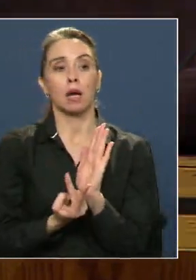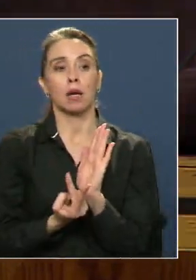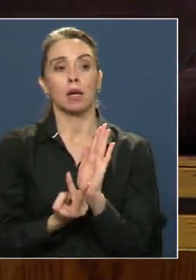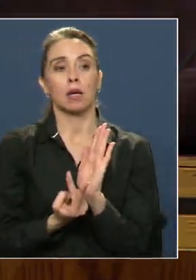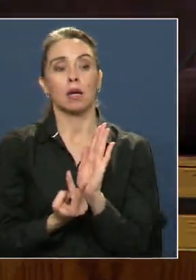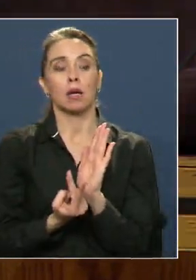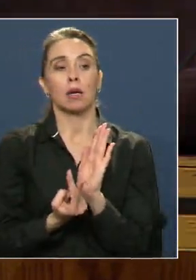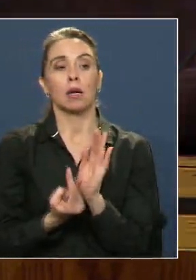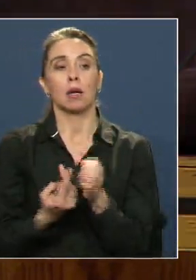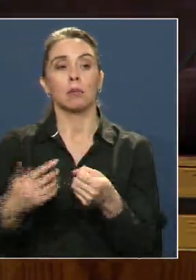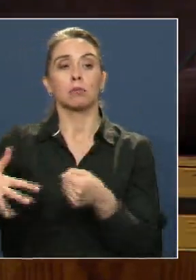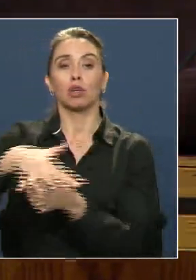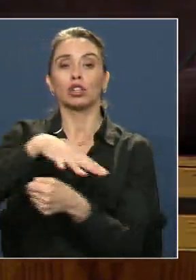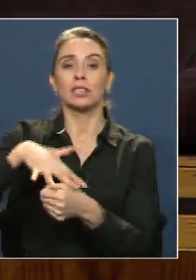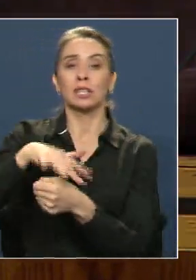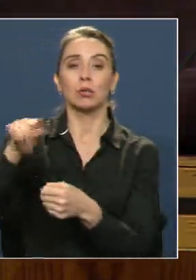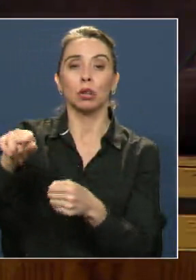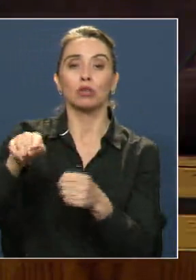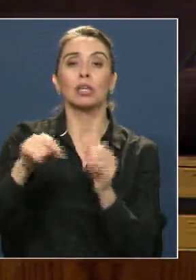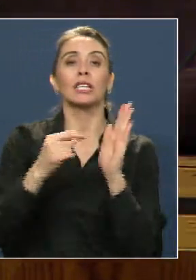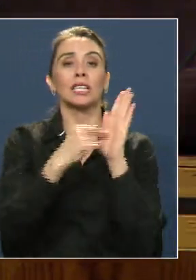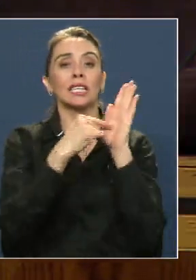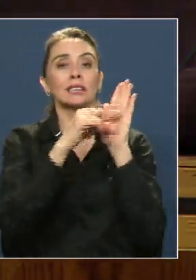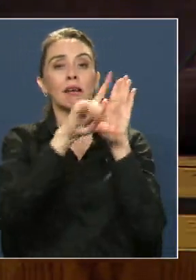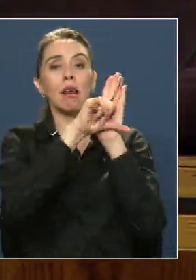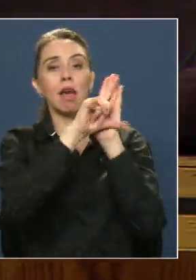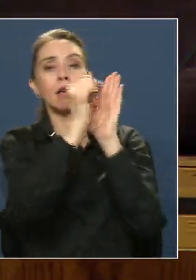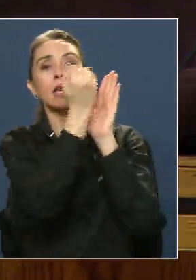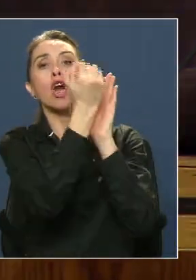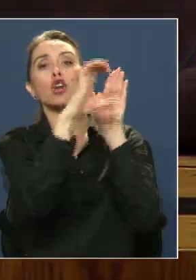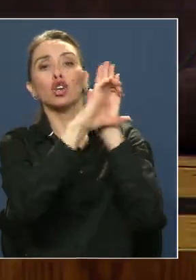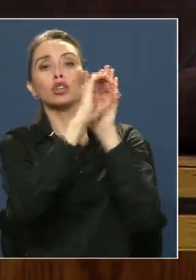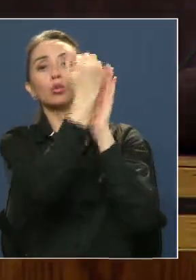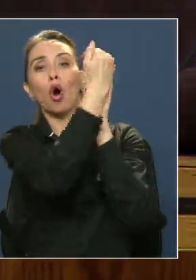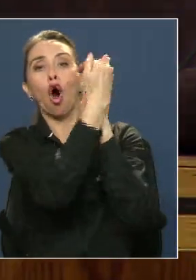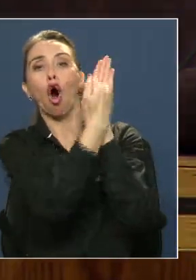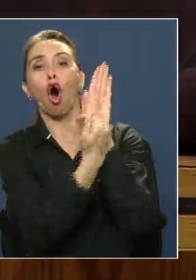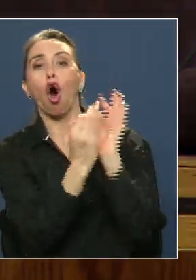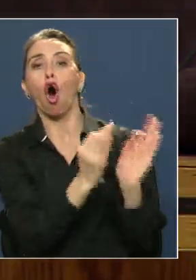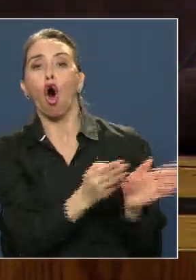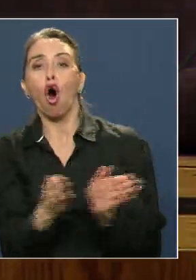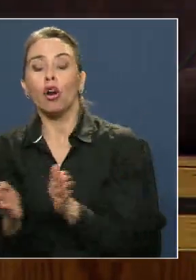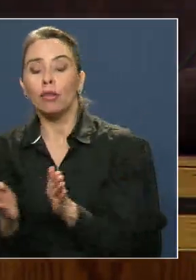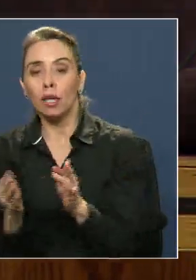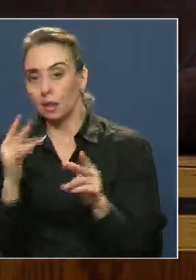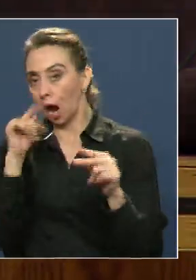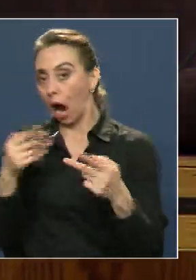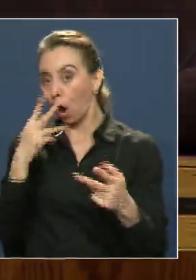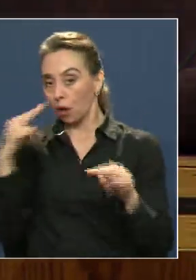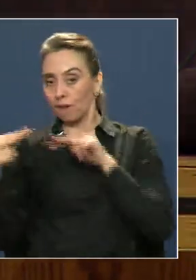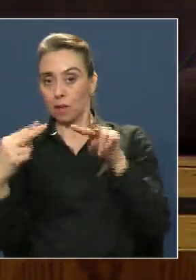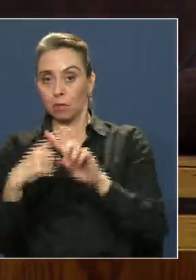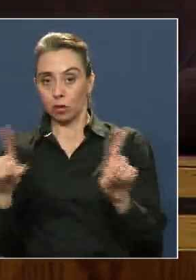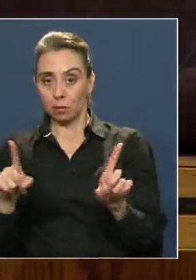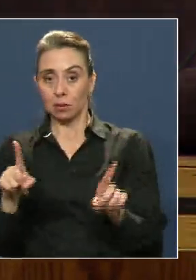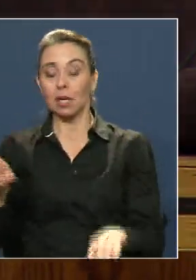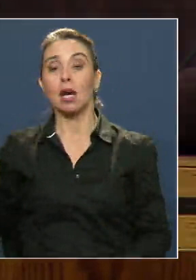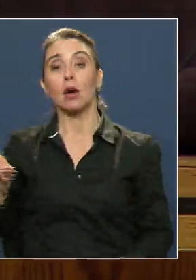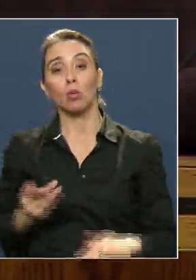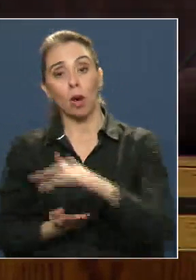de una situación, ese ordenamiento que hoy día nos lleva a tener una mirada distinta? Repito, en el